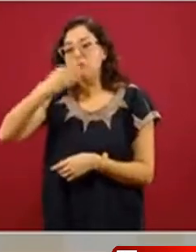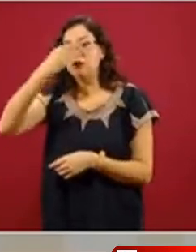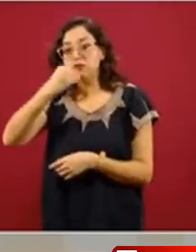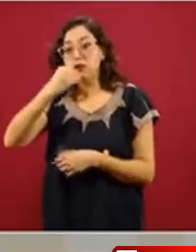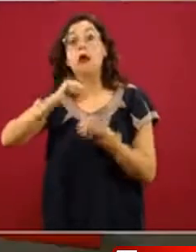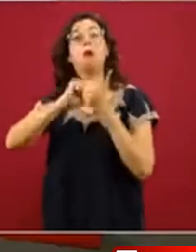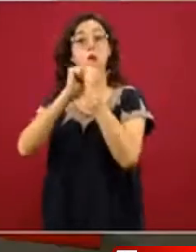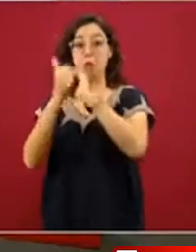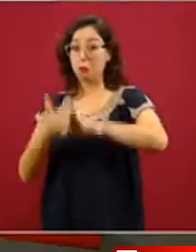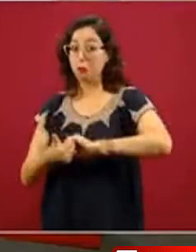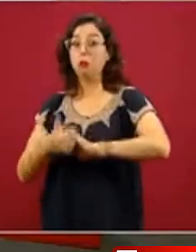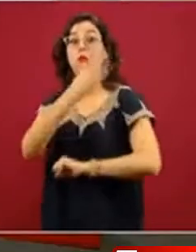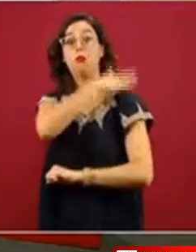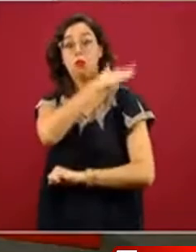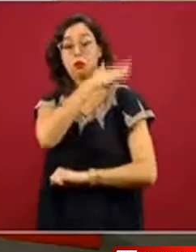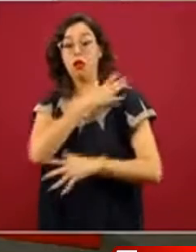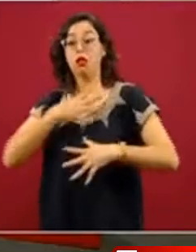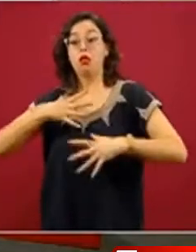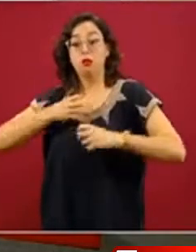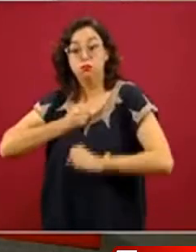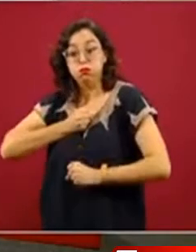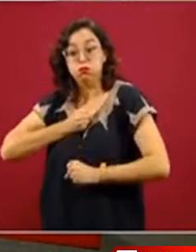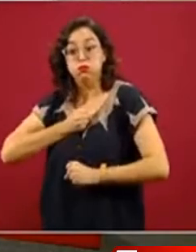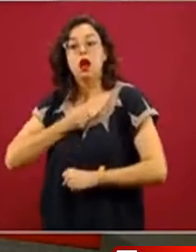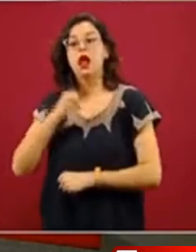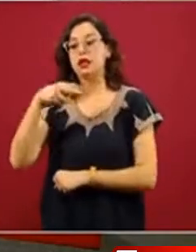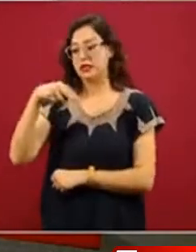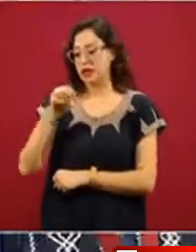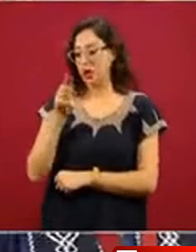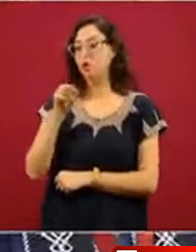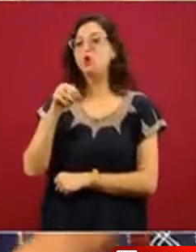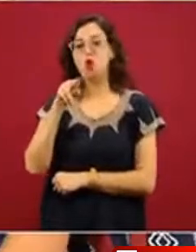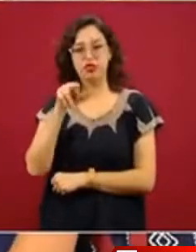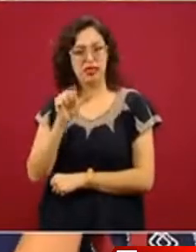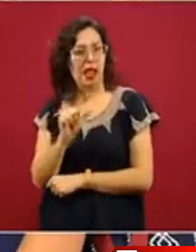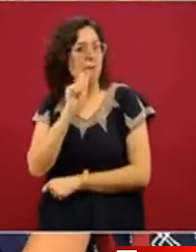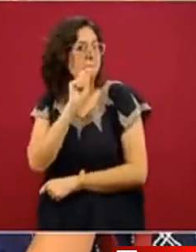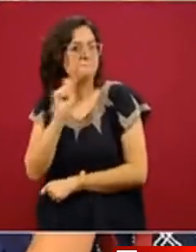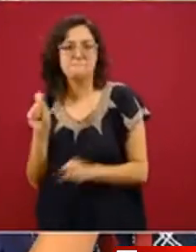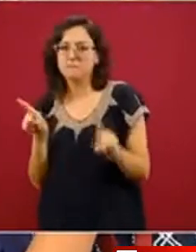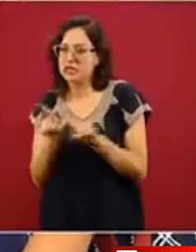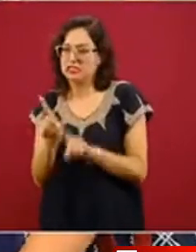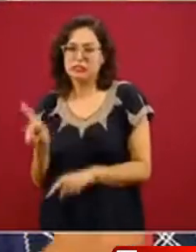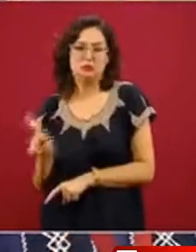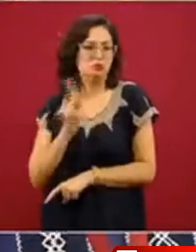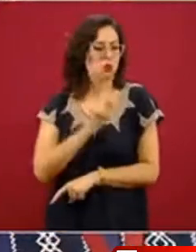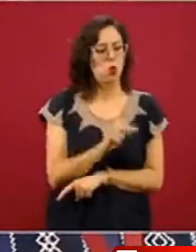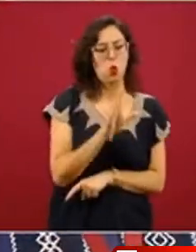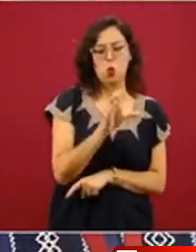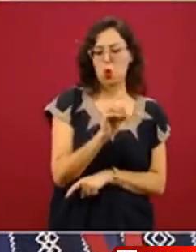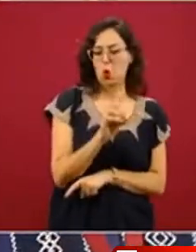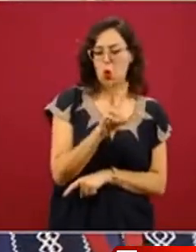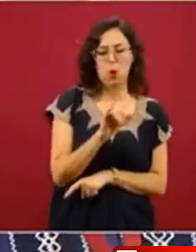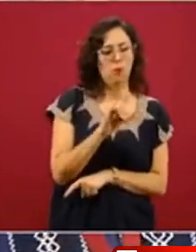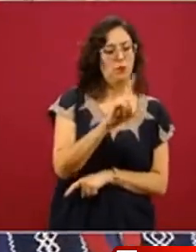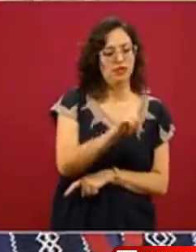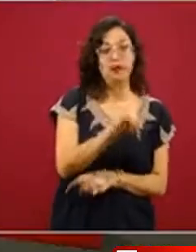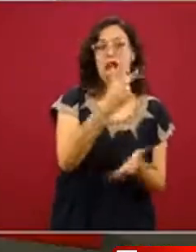tener neumonía. La neumonía es la forma grave de la influenza, igual que la neumonía es la forma grave de